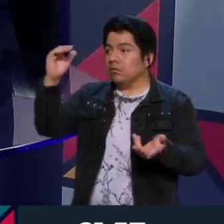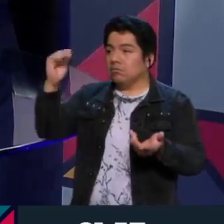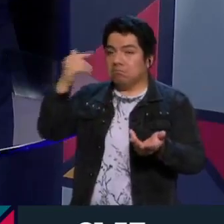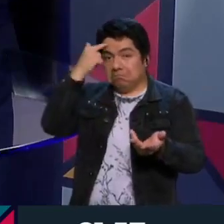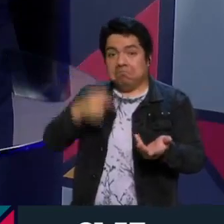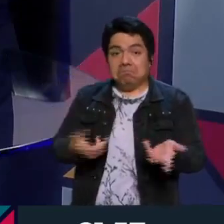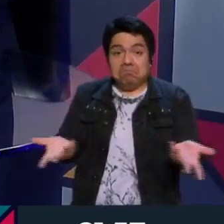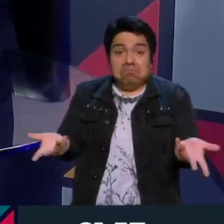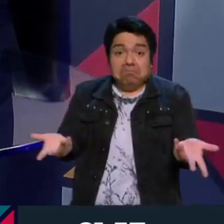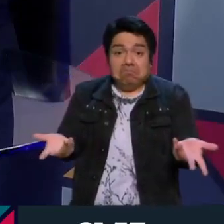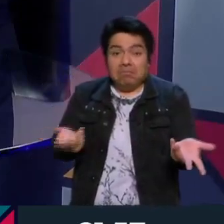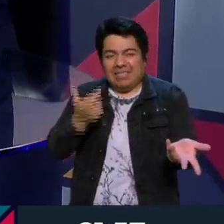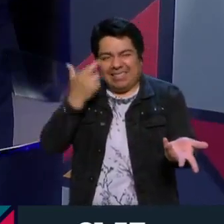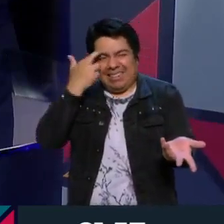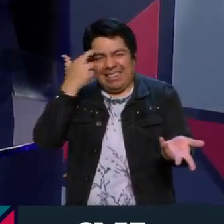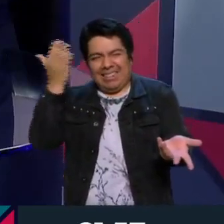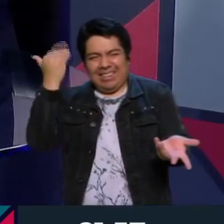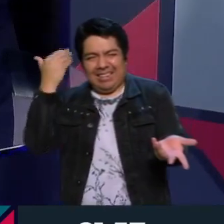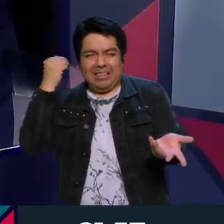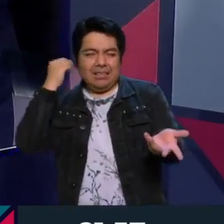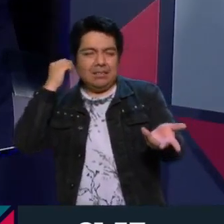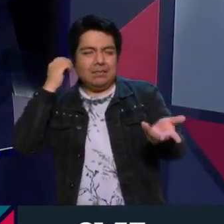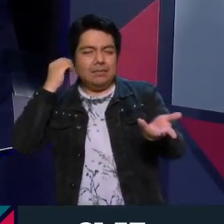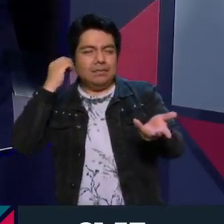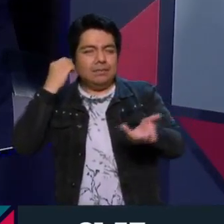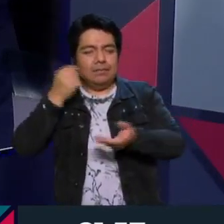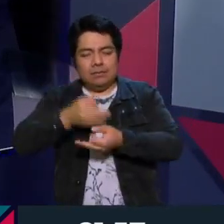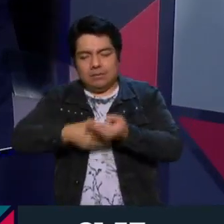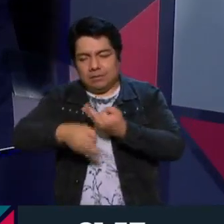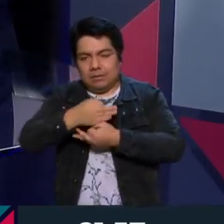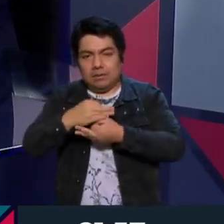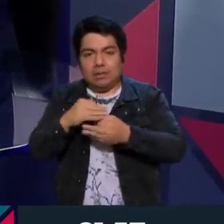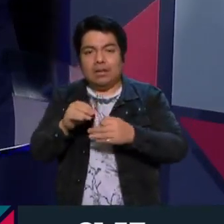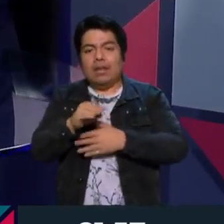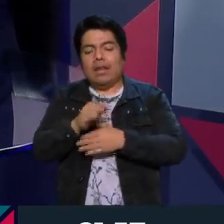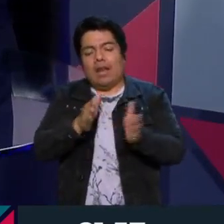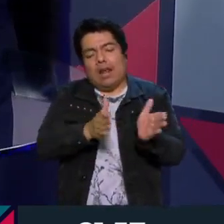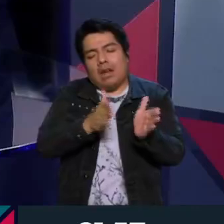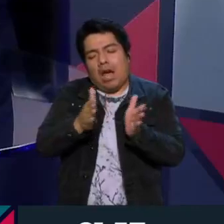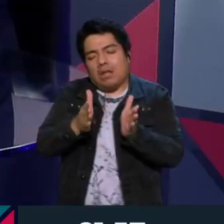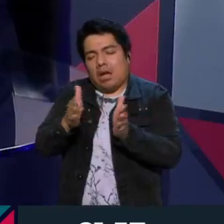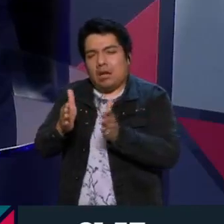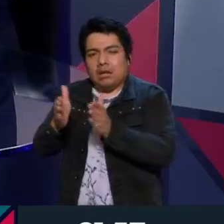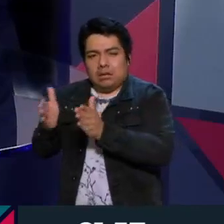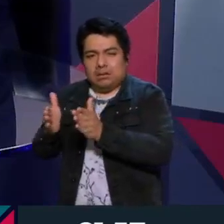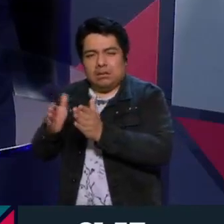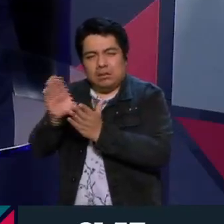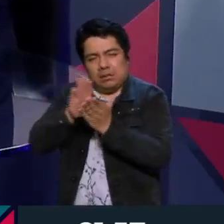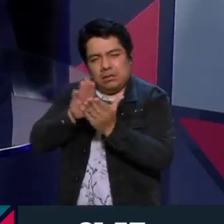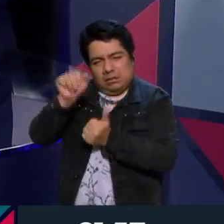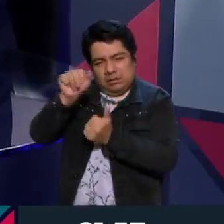sirve? Eso es lo que pasó con con todo este periodo que vivimos y la famosa moratoria constitucional.